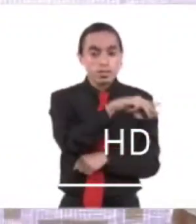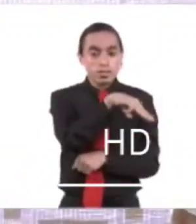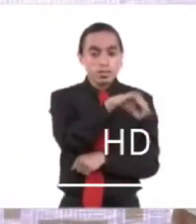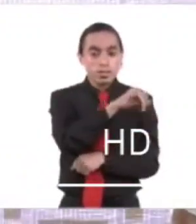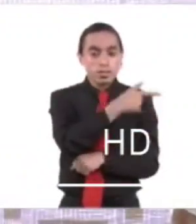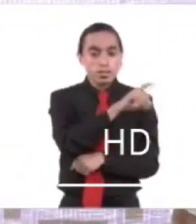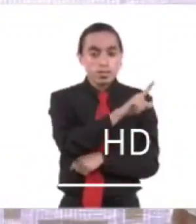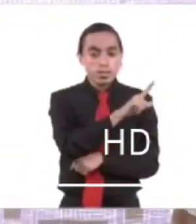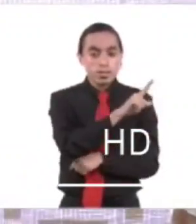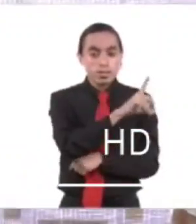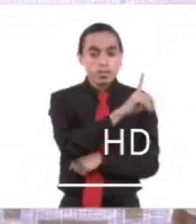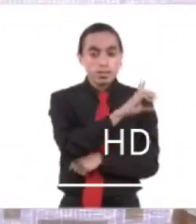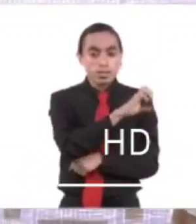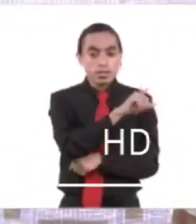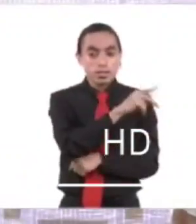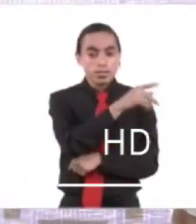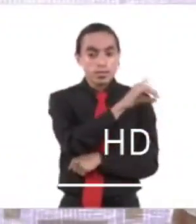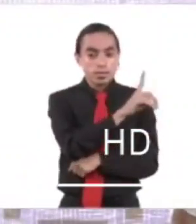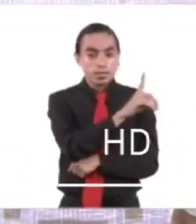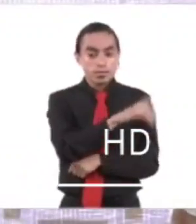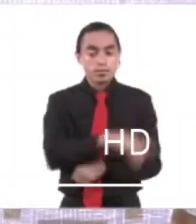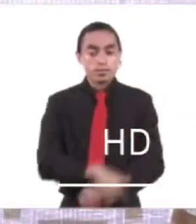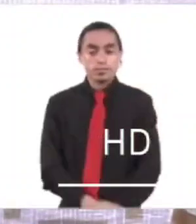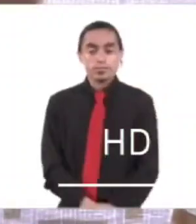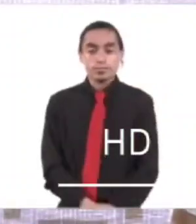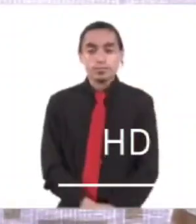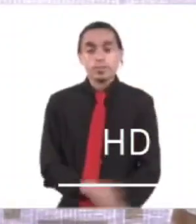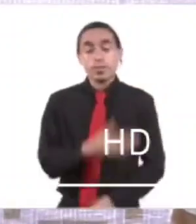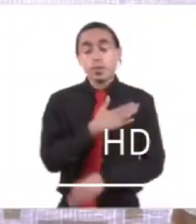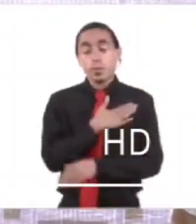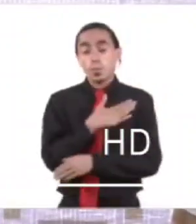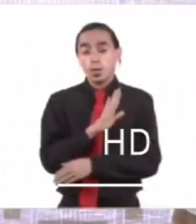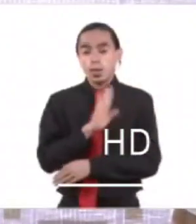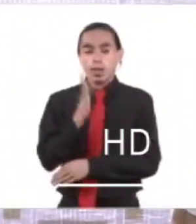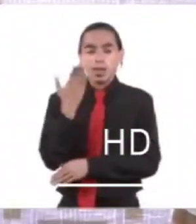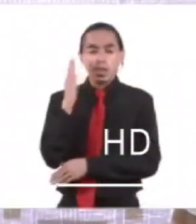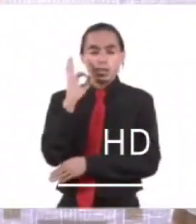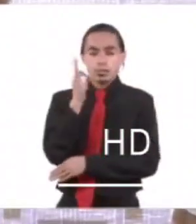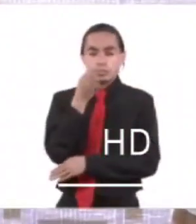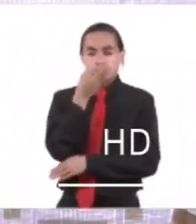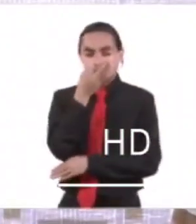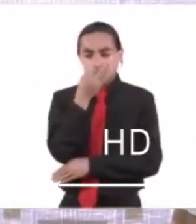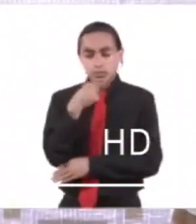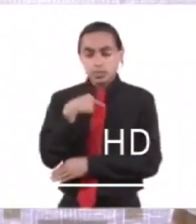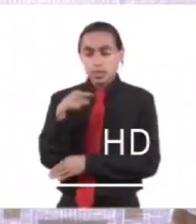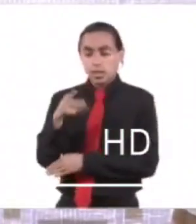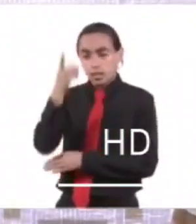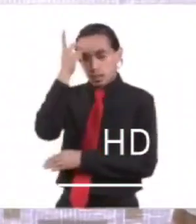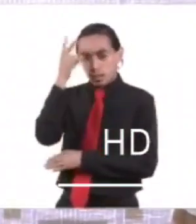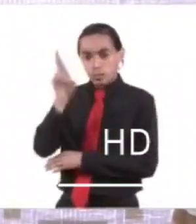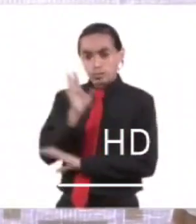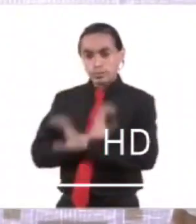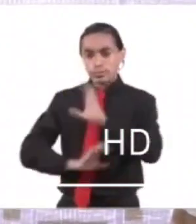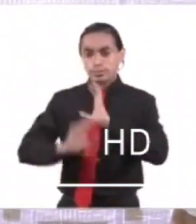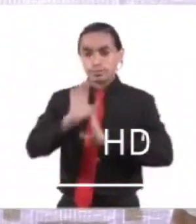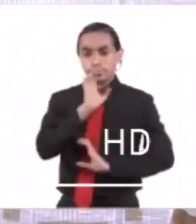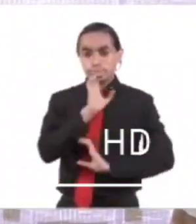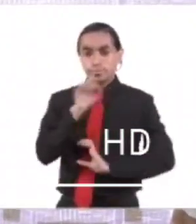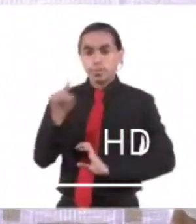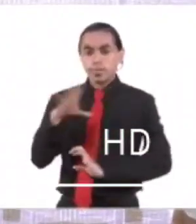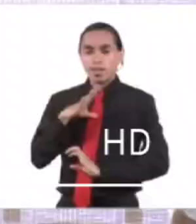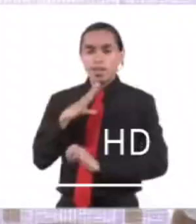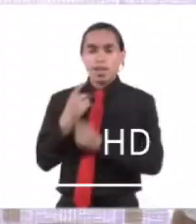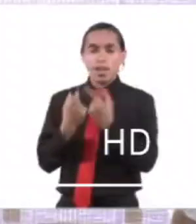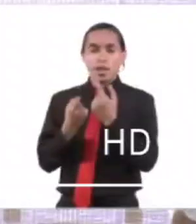Madrid. En fin. Bueno, recientemente la doctora Sheinbaum, hace